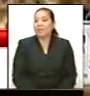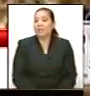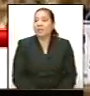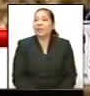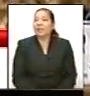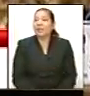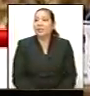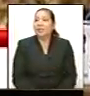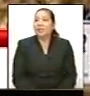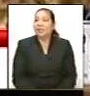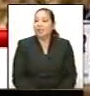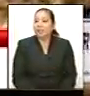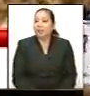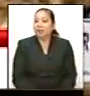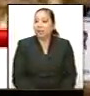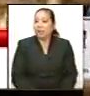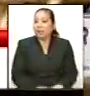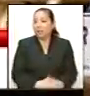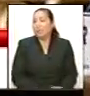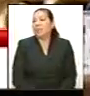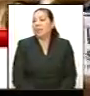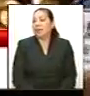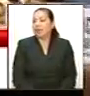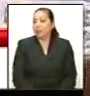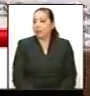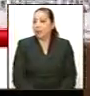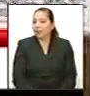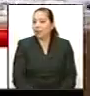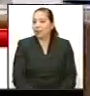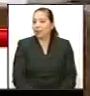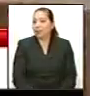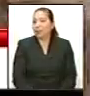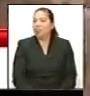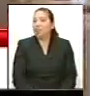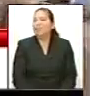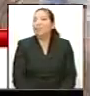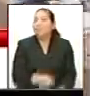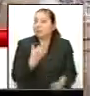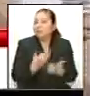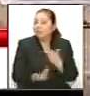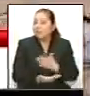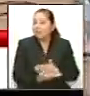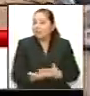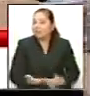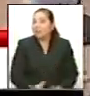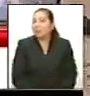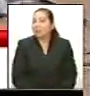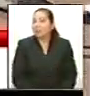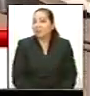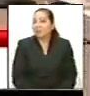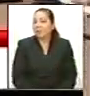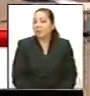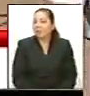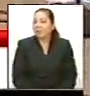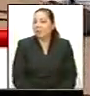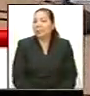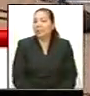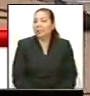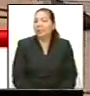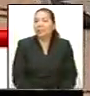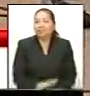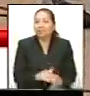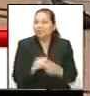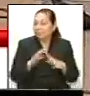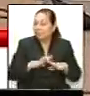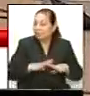mesa. Tiene la palabra el congresista Juan Carlos González. Señora Presidenta, buenos días. Señores congresistas, buenos días. Saludo a toda la